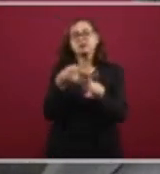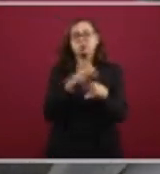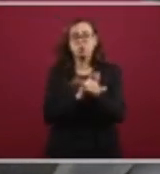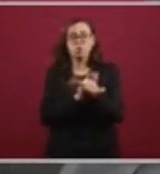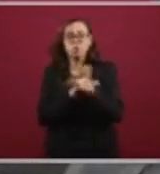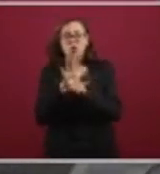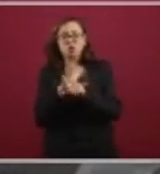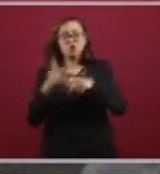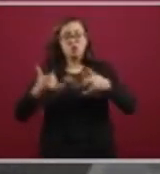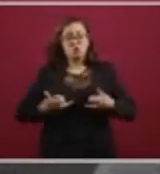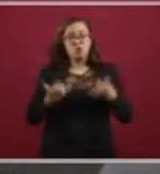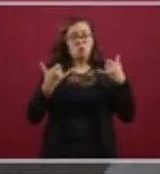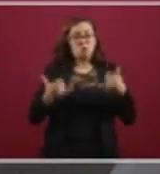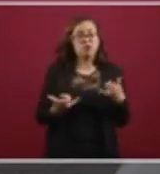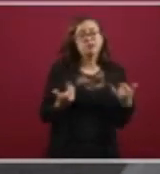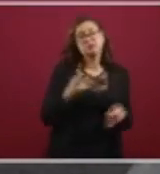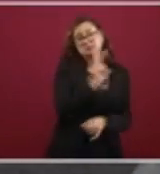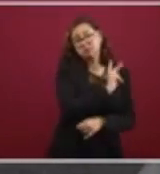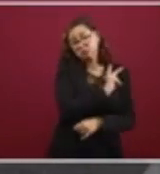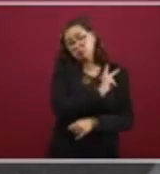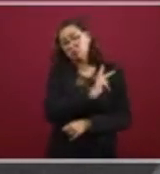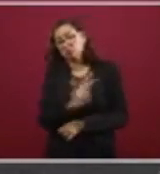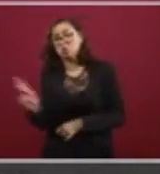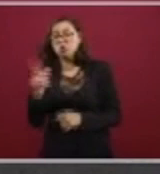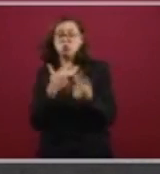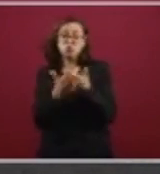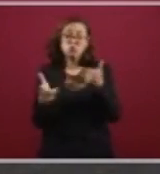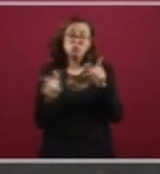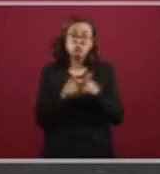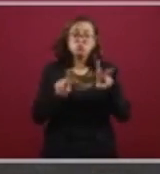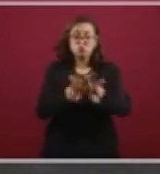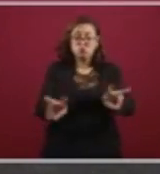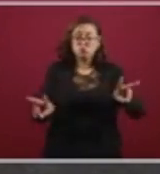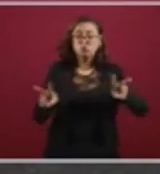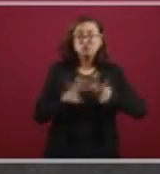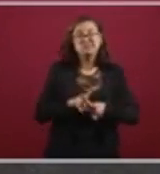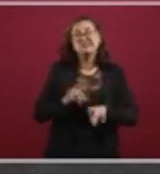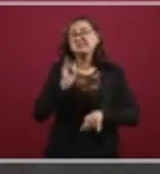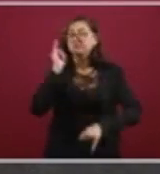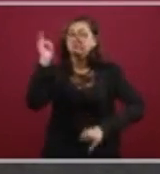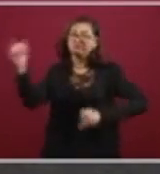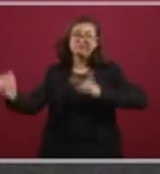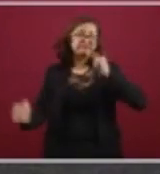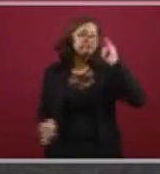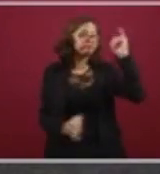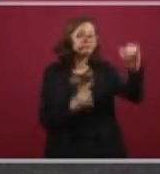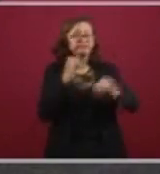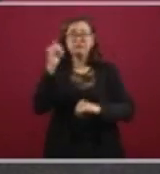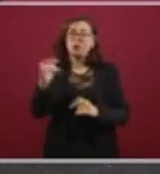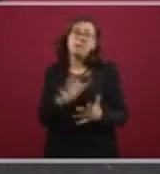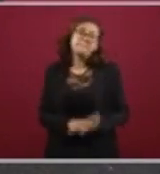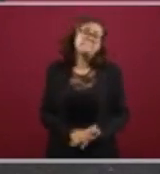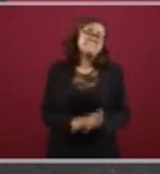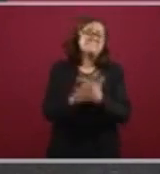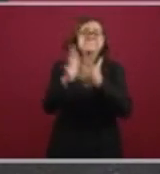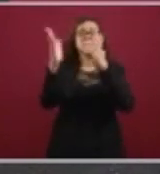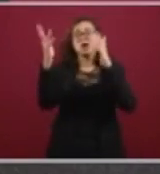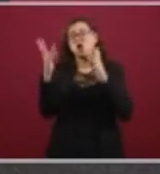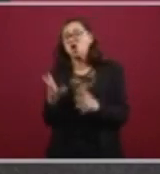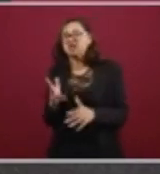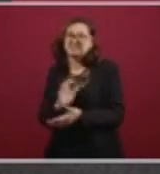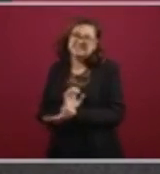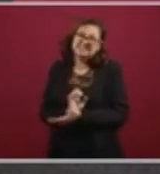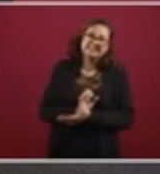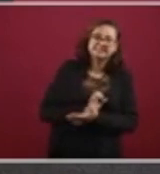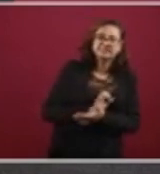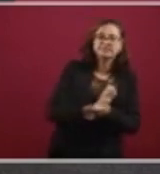sobre todo aquellas que se encuentran en regiones vulnerables y con altos índices de violencia y marginación, puedan trabajar comunitariamente con